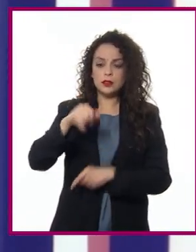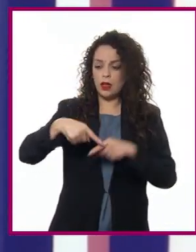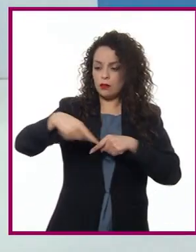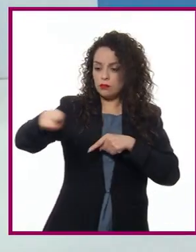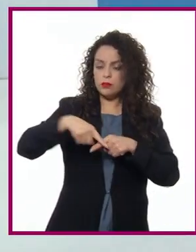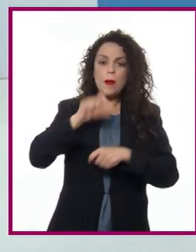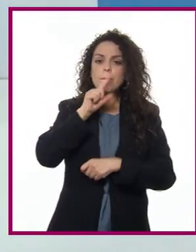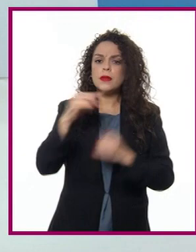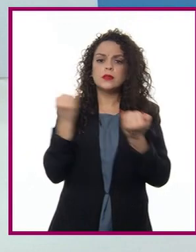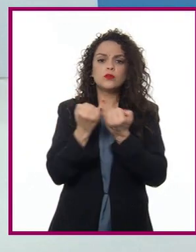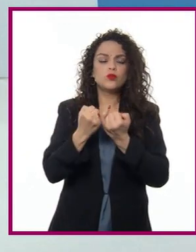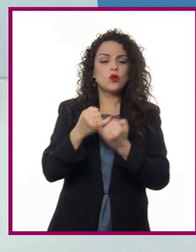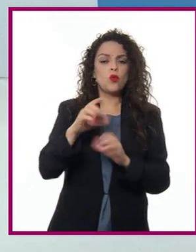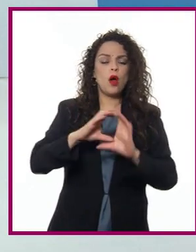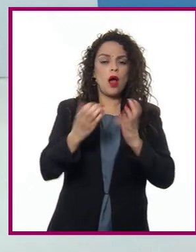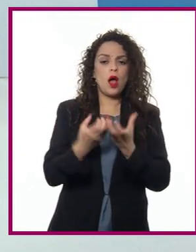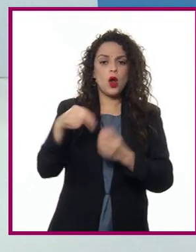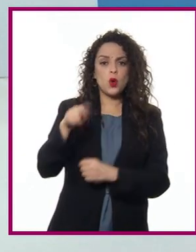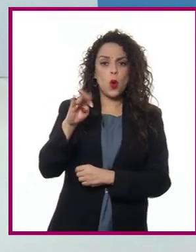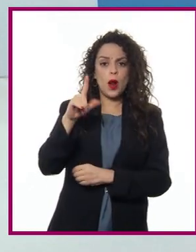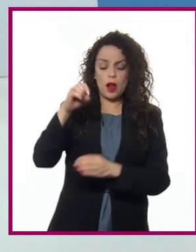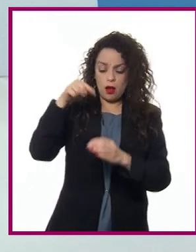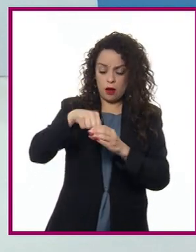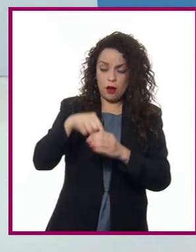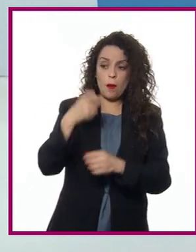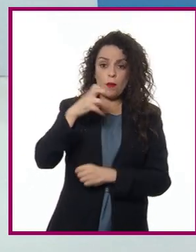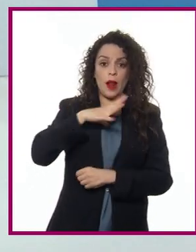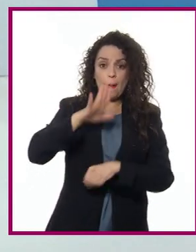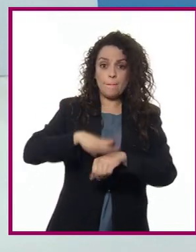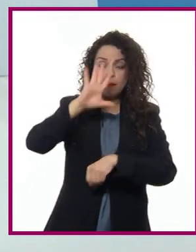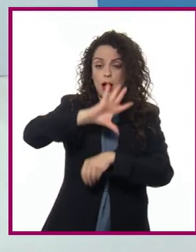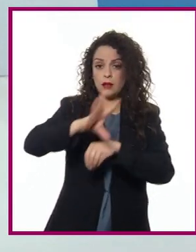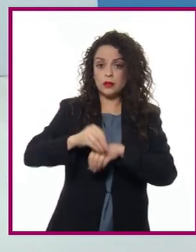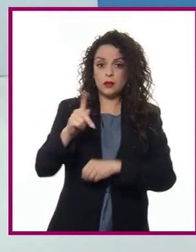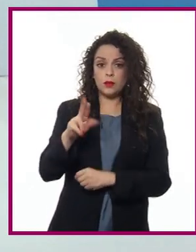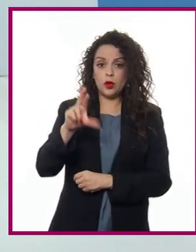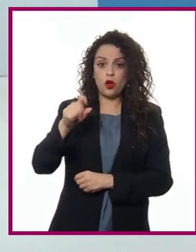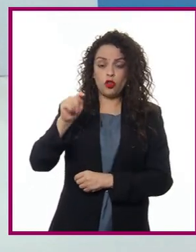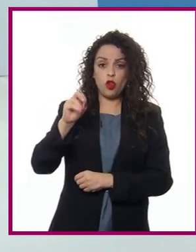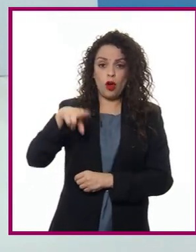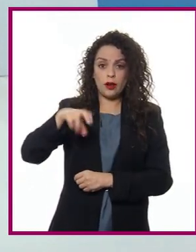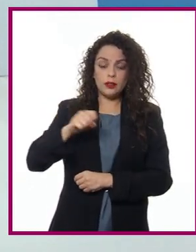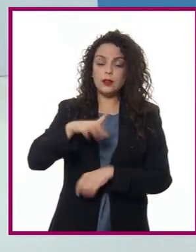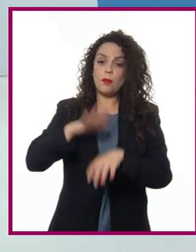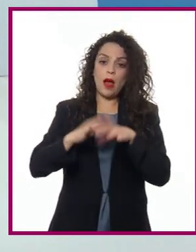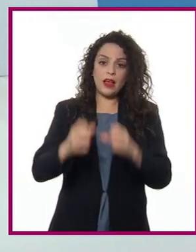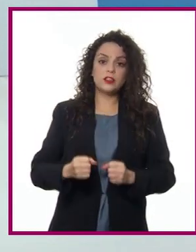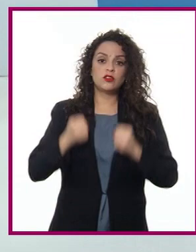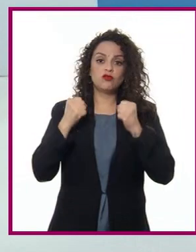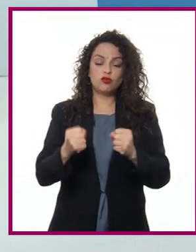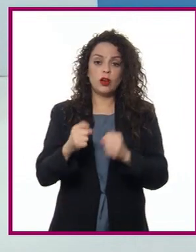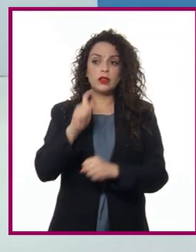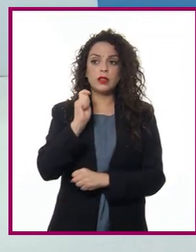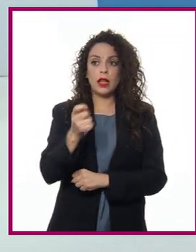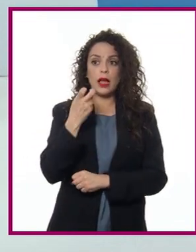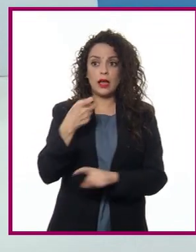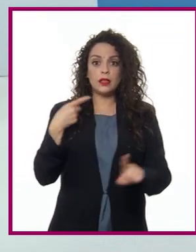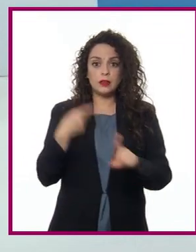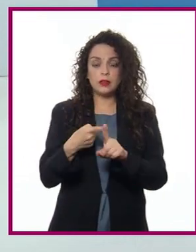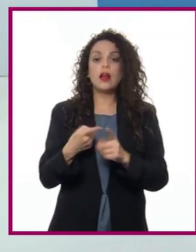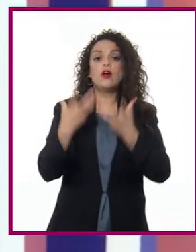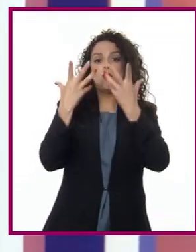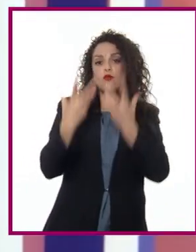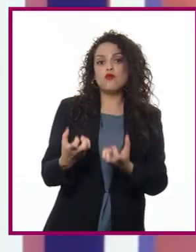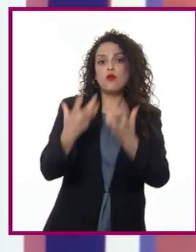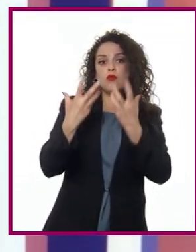y por lo tanto, al aumentar el número de protones en el núcleo, aumenta la fuerza con la que el núcleo atrae a